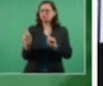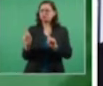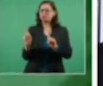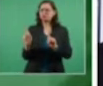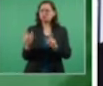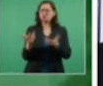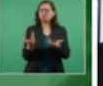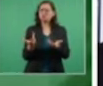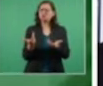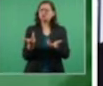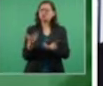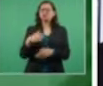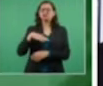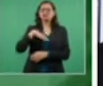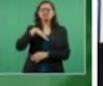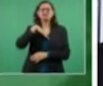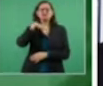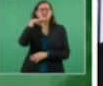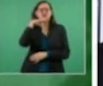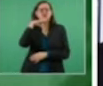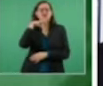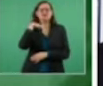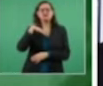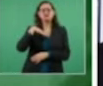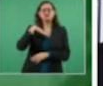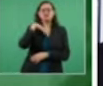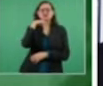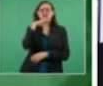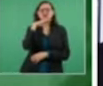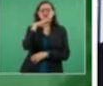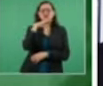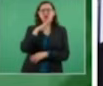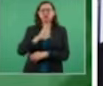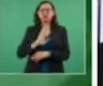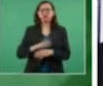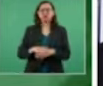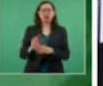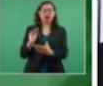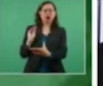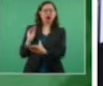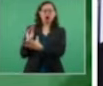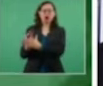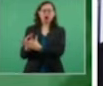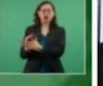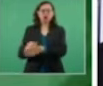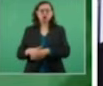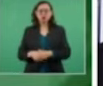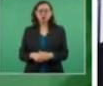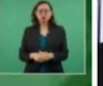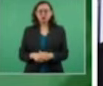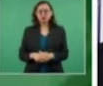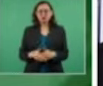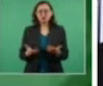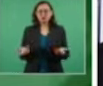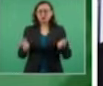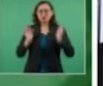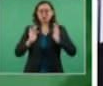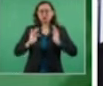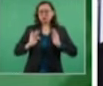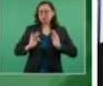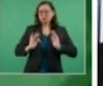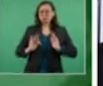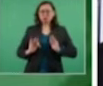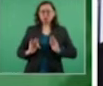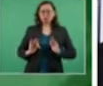matutina recurrentemente está presente medias verdades y datos no verificables. Este informe señala algo que me parece